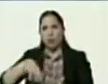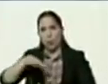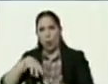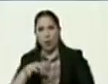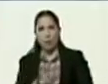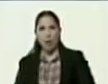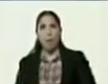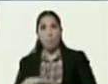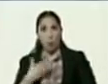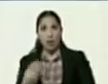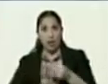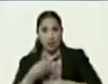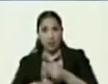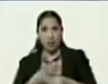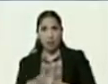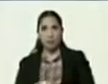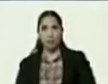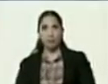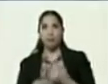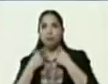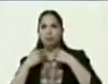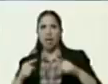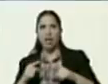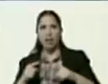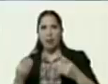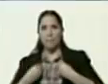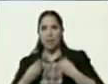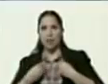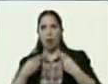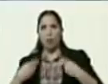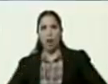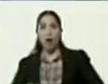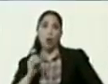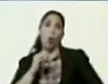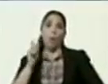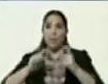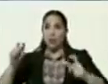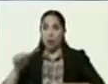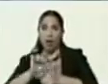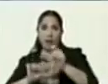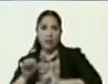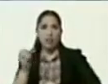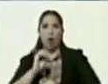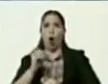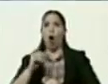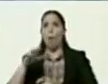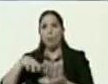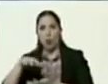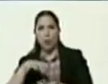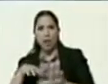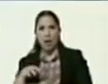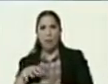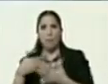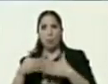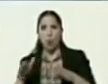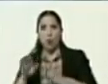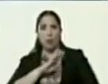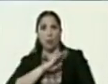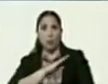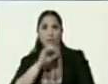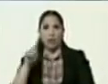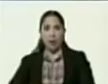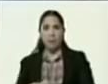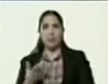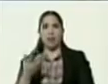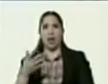podían generar pérdidas de vidas humanas personas heridas daños a la propiedad pública daños a la propiedad